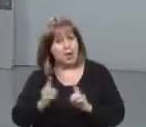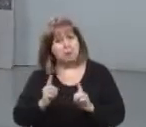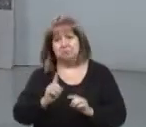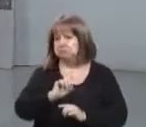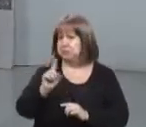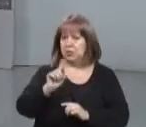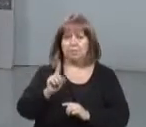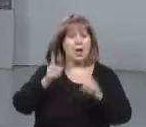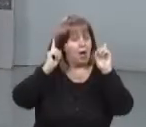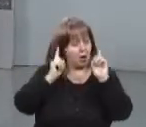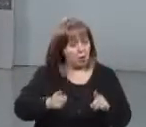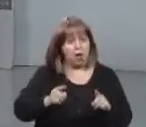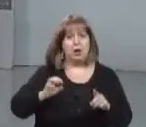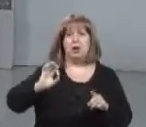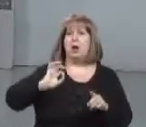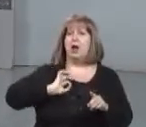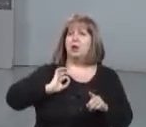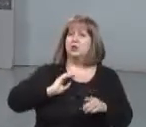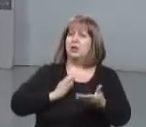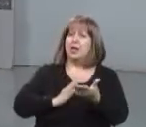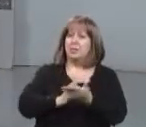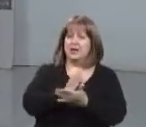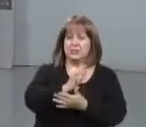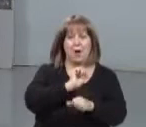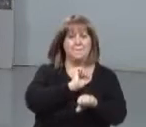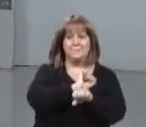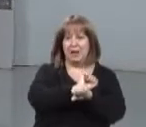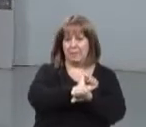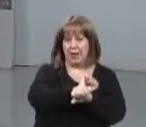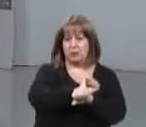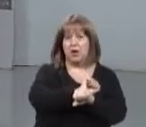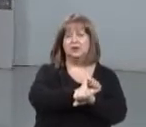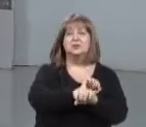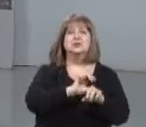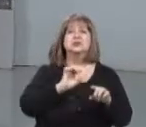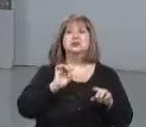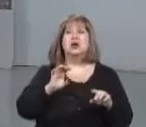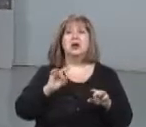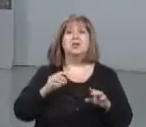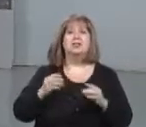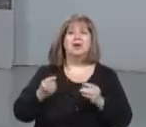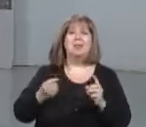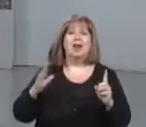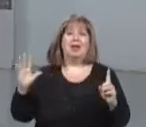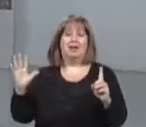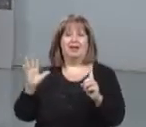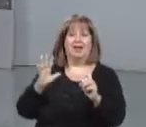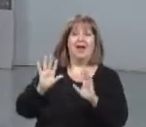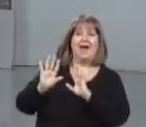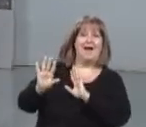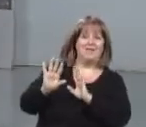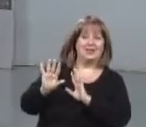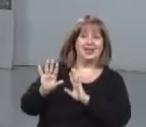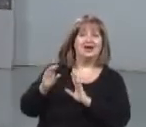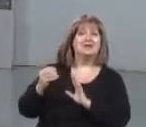O sea, igualmente va a la prisión perpetua. Va a prisión perpetua, pero evita estar frente a un jurado popular, como en este caso. Sí. Pero la madre,